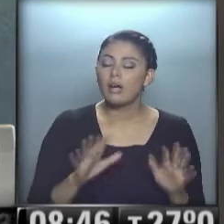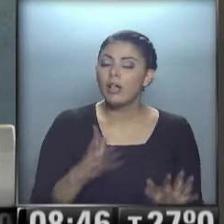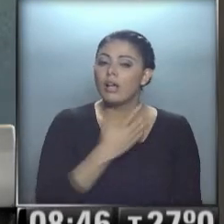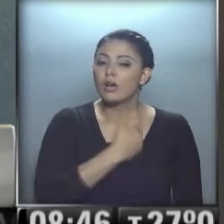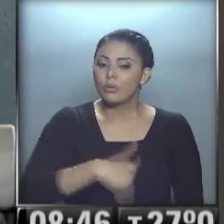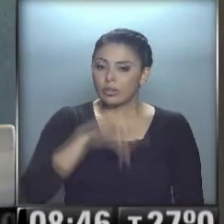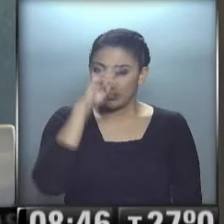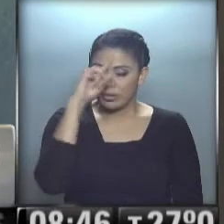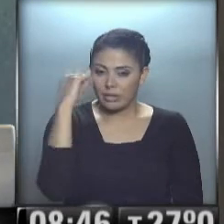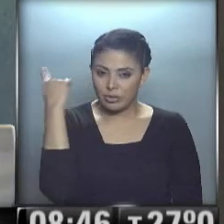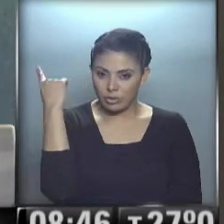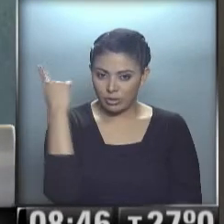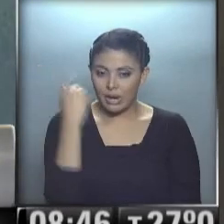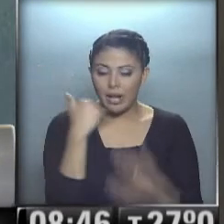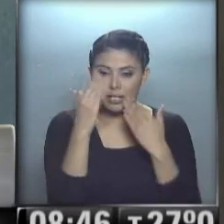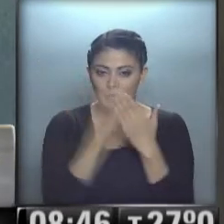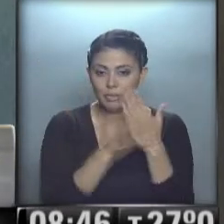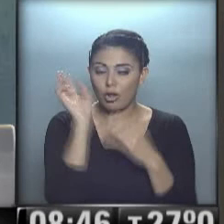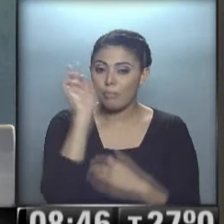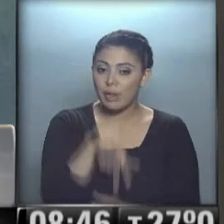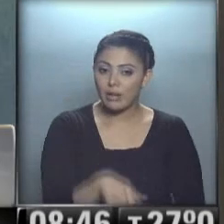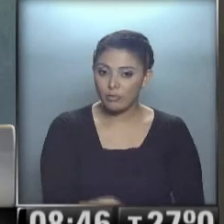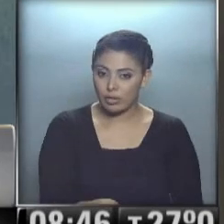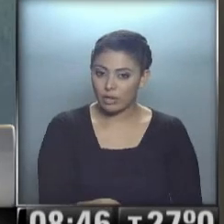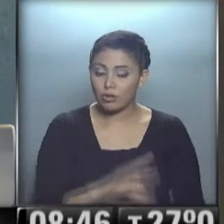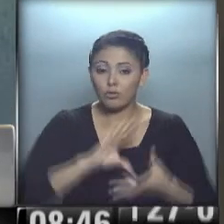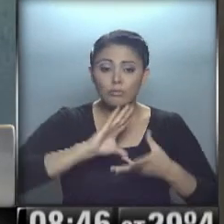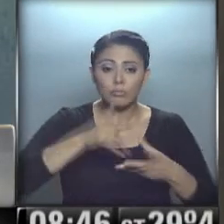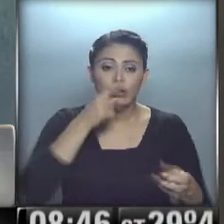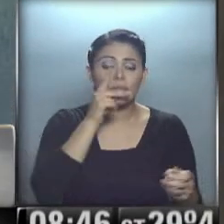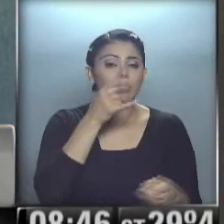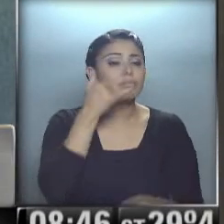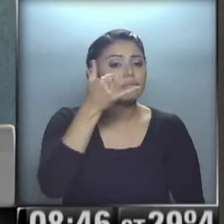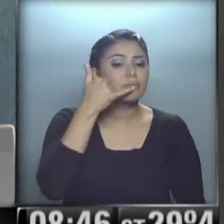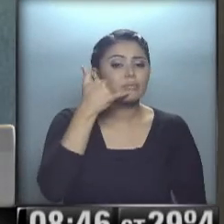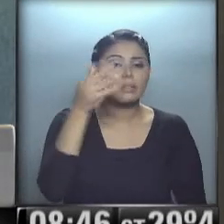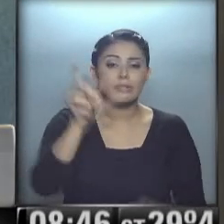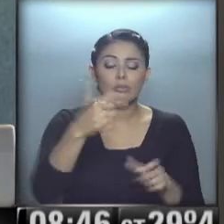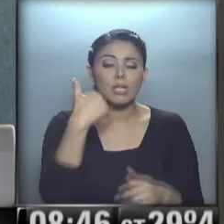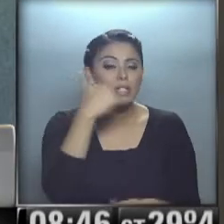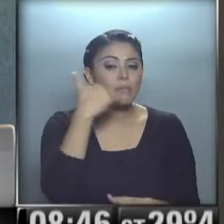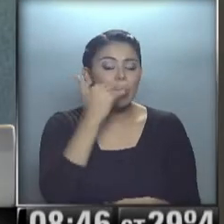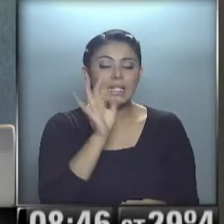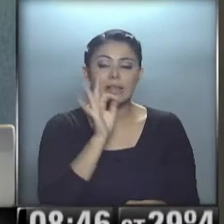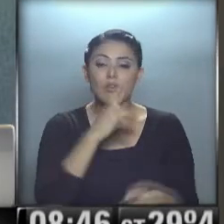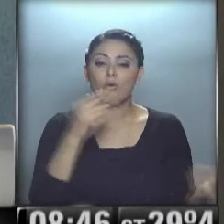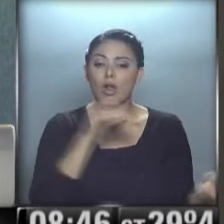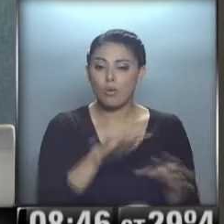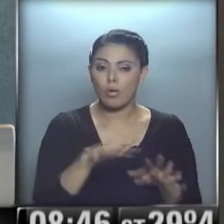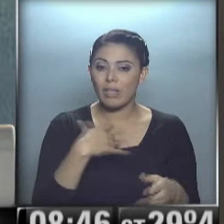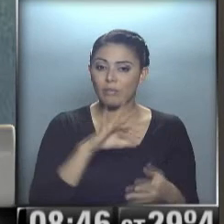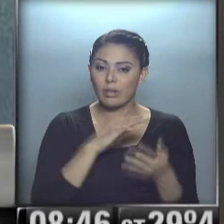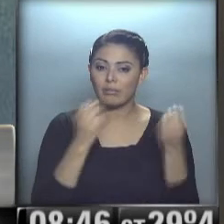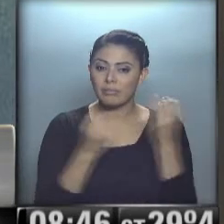Estado Nacional ha provisto a través del Ministerio de Planificación mecanismos de atención telefónica para identificar los casos y establecer mecanismos de